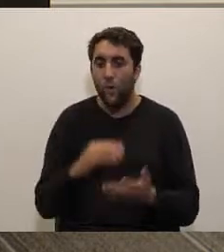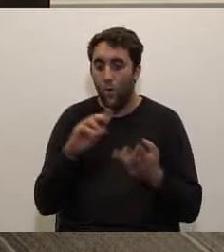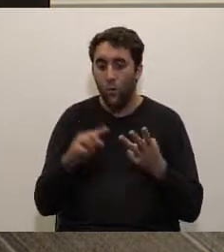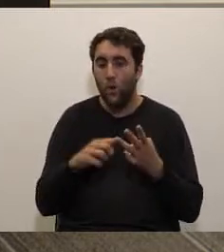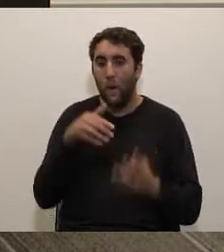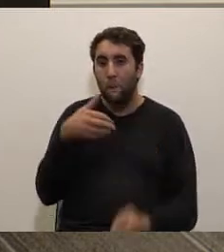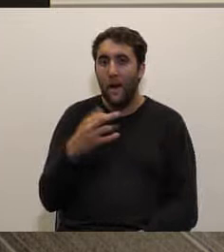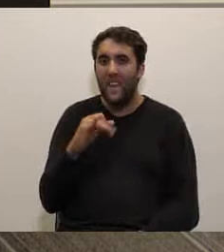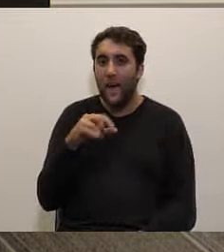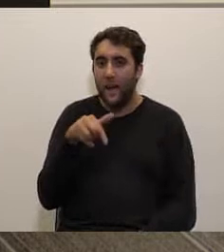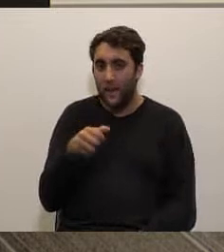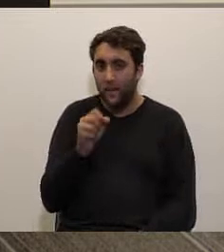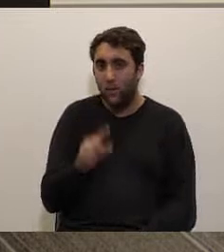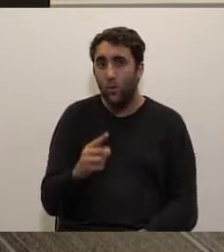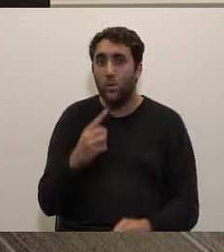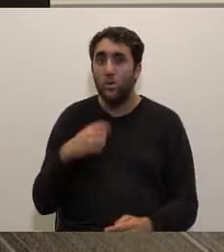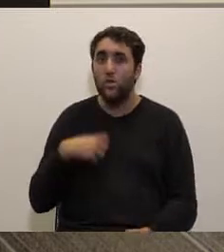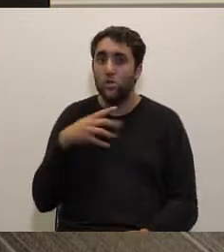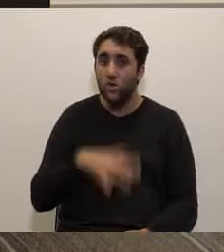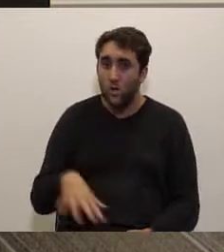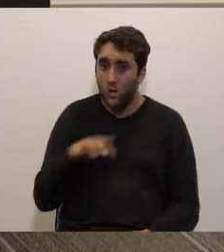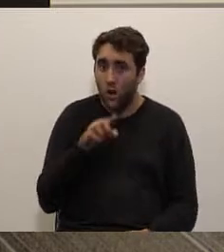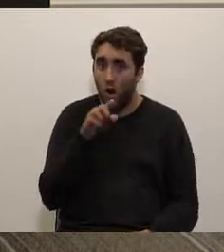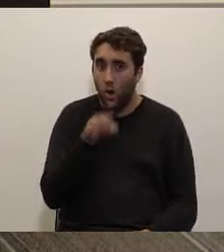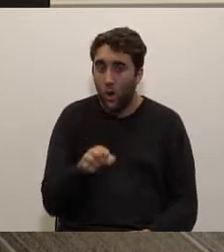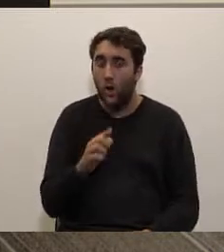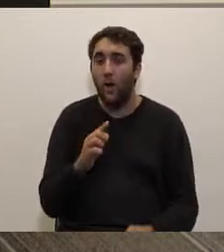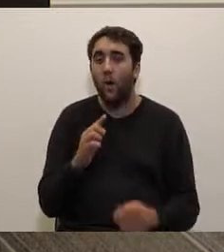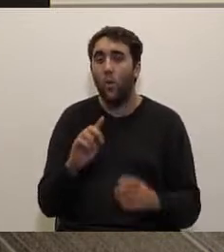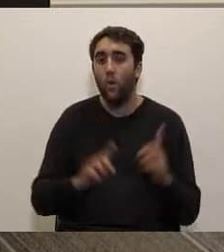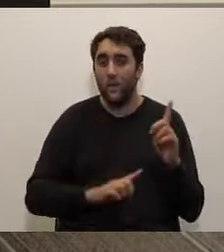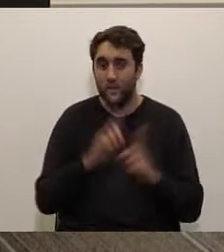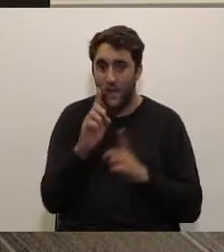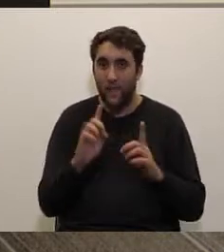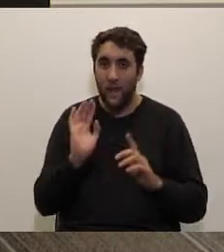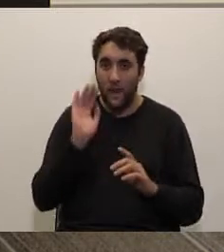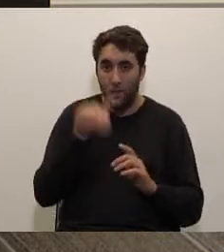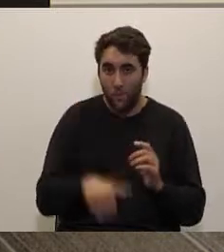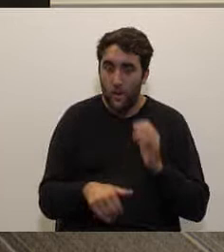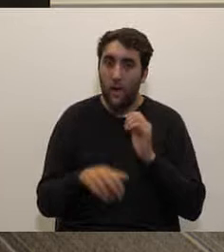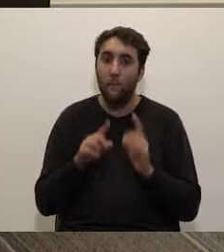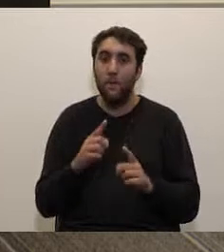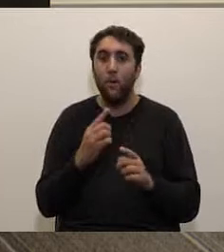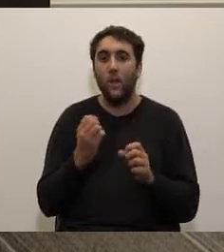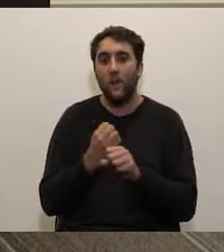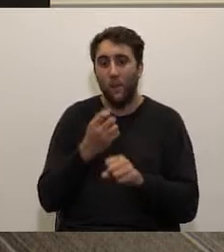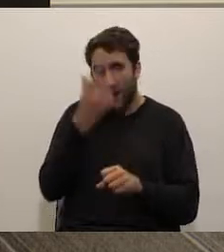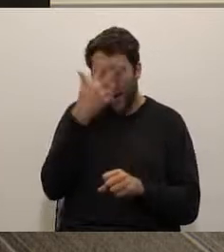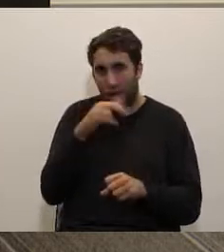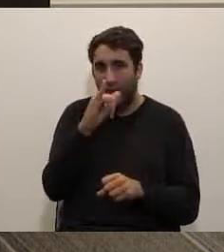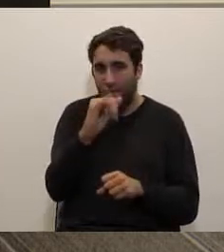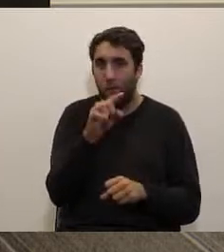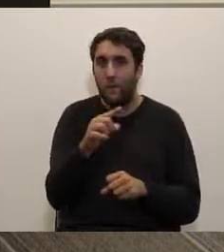que es socióloga de la Universidad de la República y también colayista, es editora de Gender IT para la Asociación para el Progreso